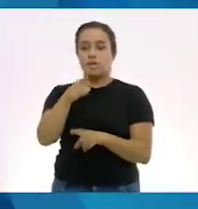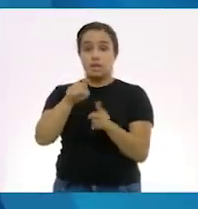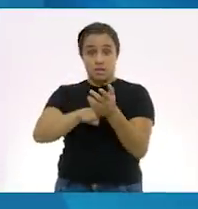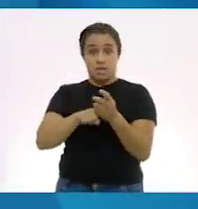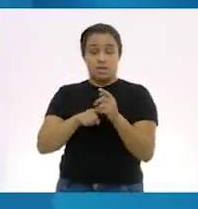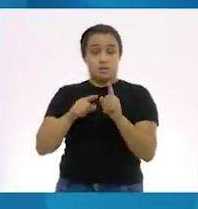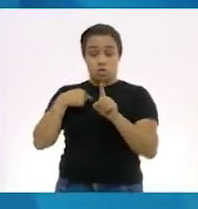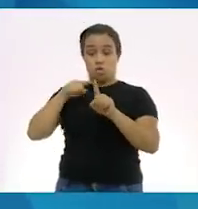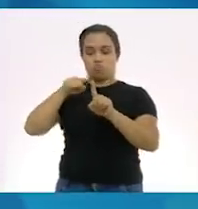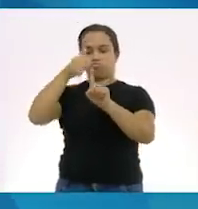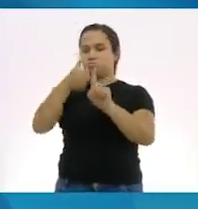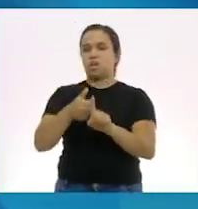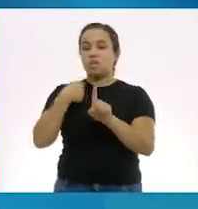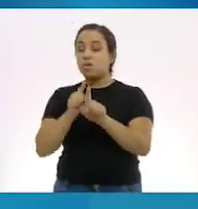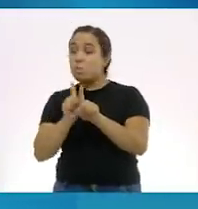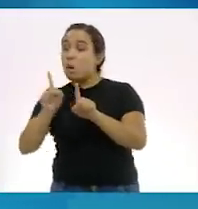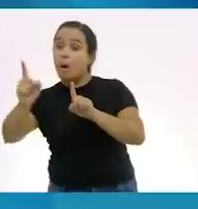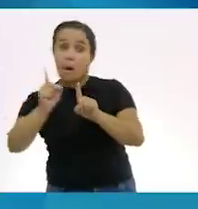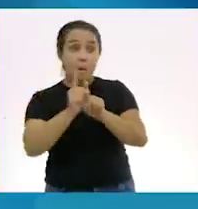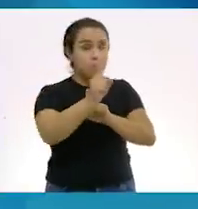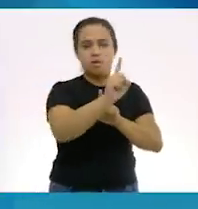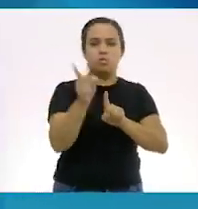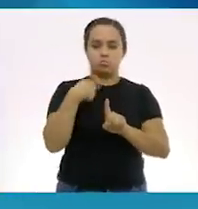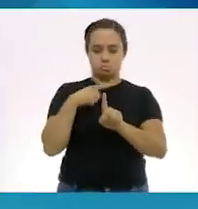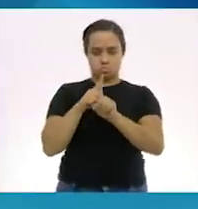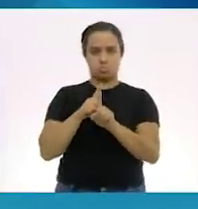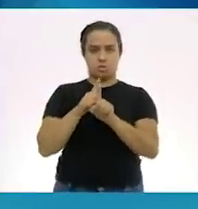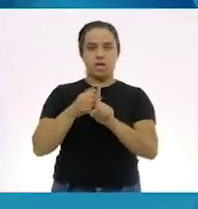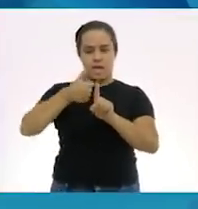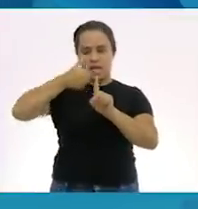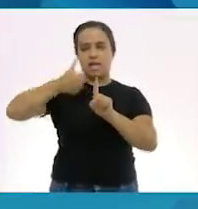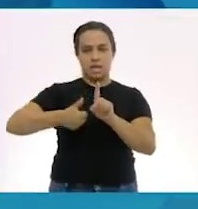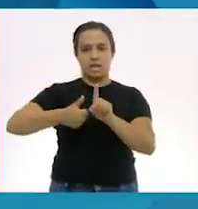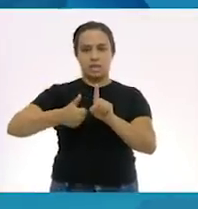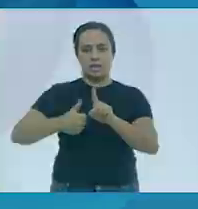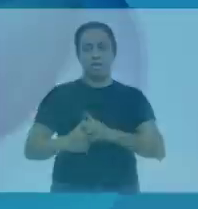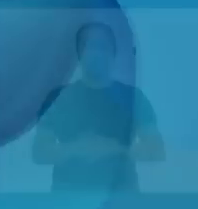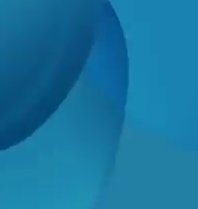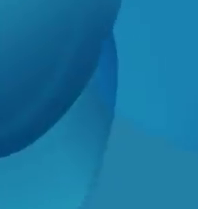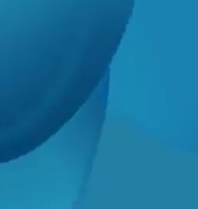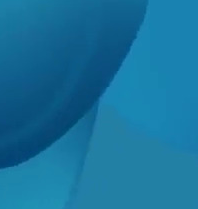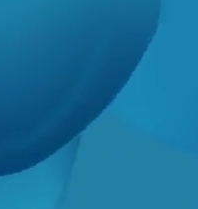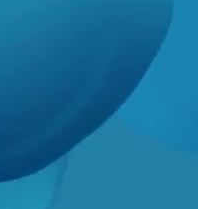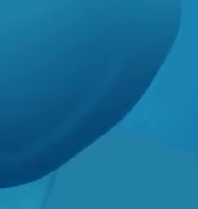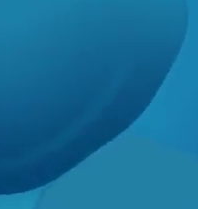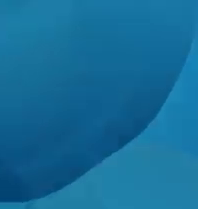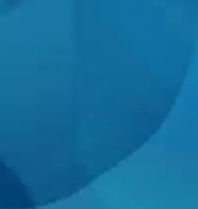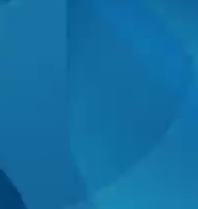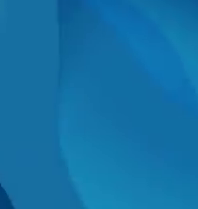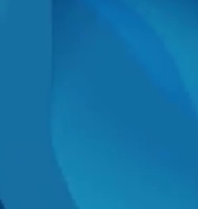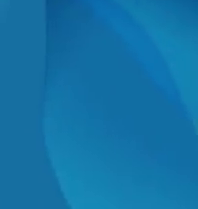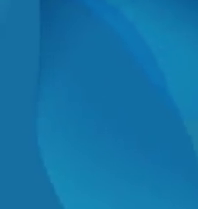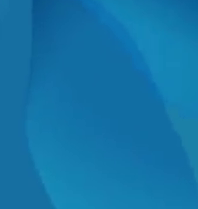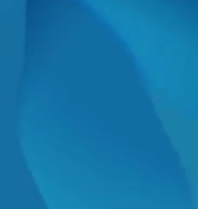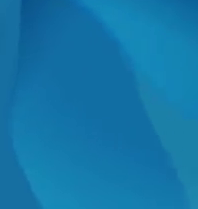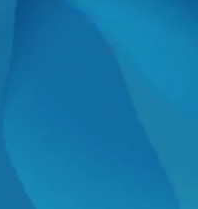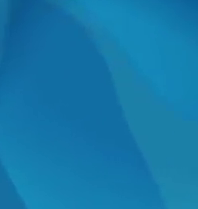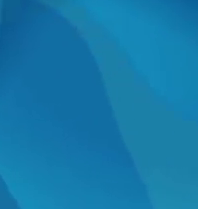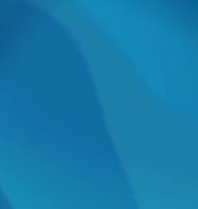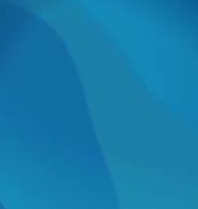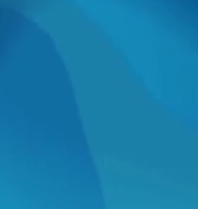avanzar por cualquier lugar. Eso Bien. En sí sería el espacio total. El espacio que está fuera de mi espacio